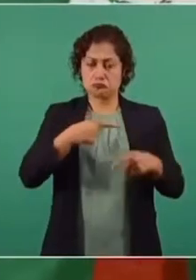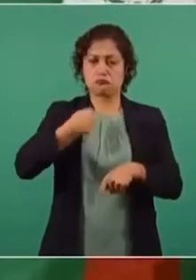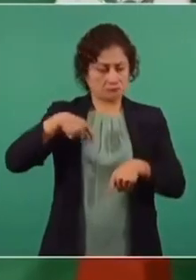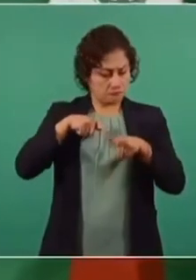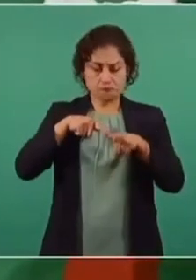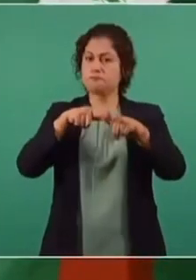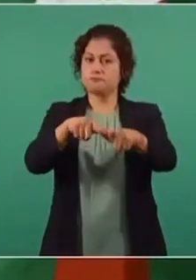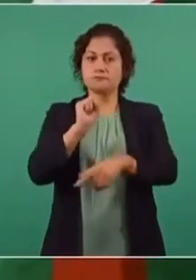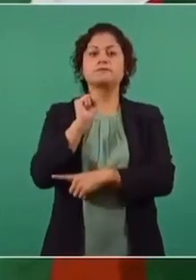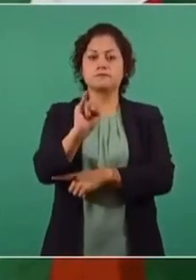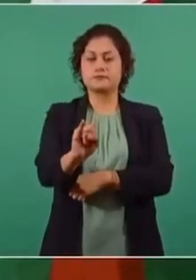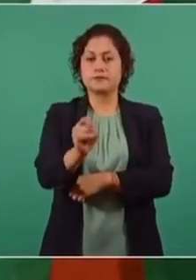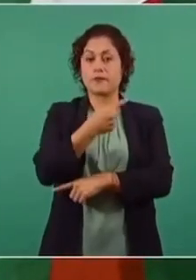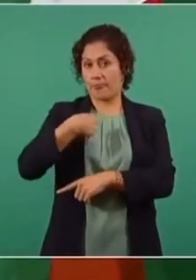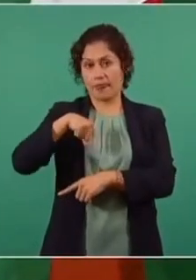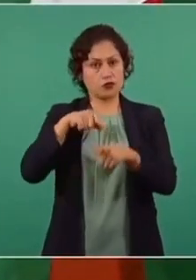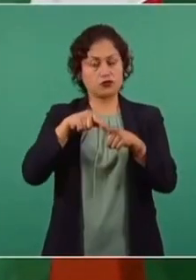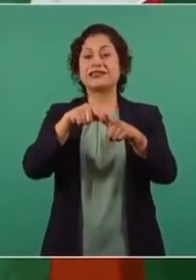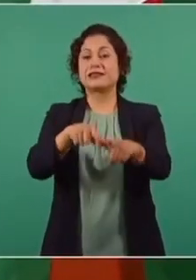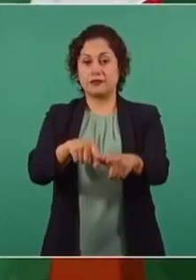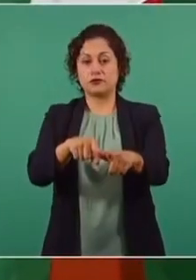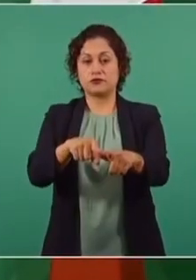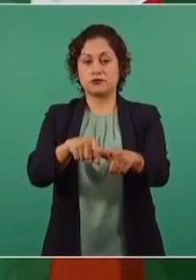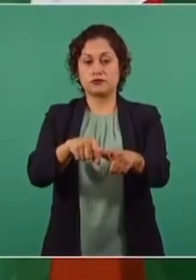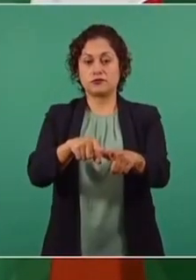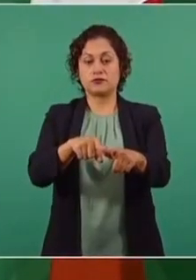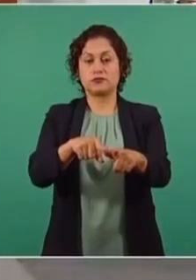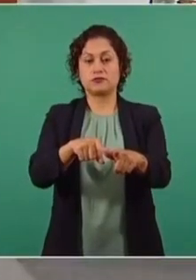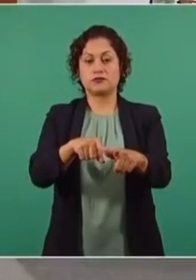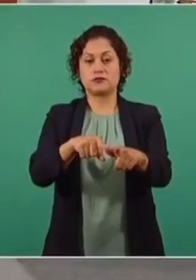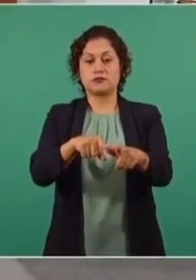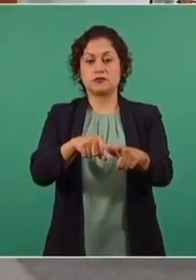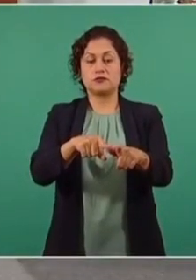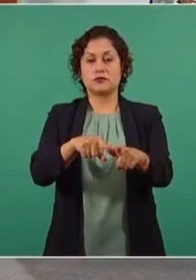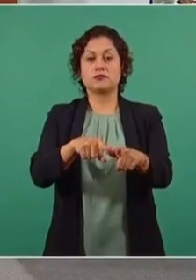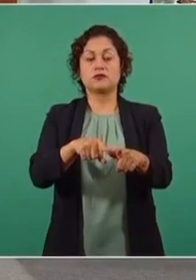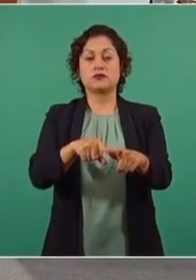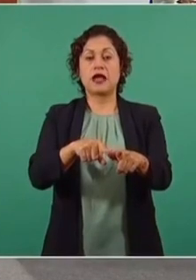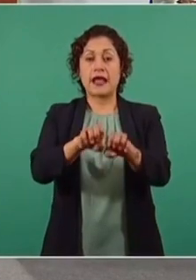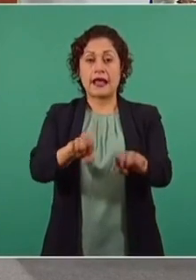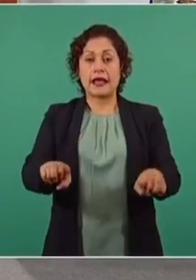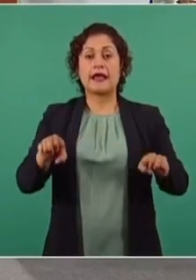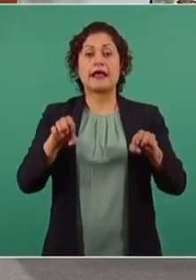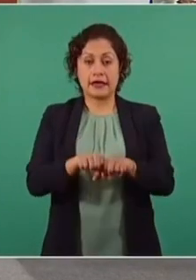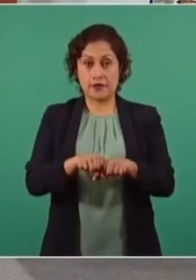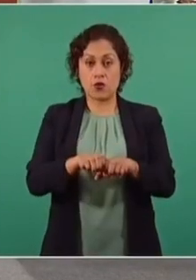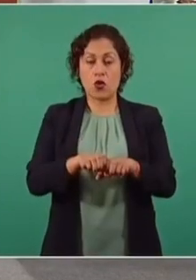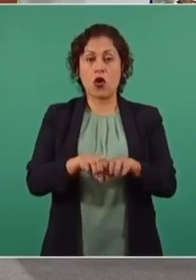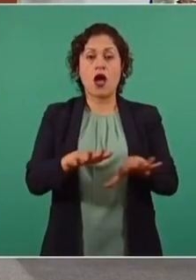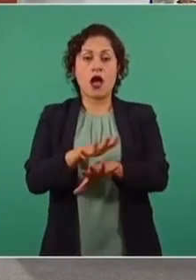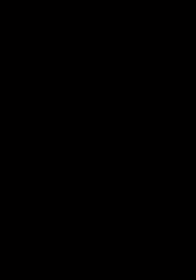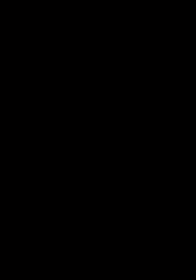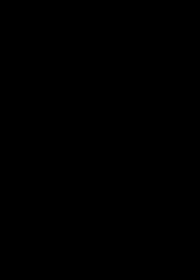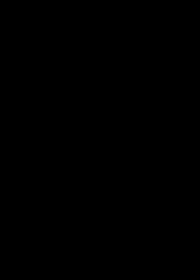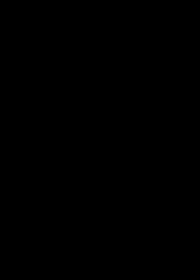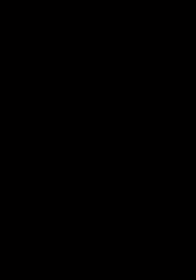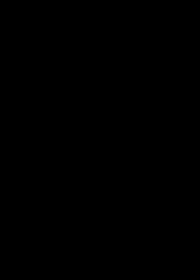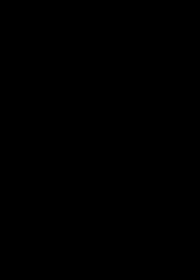Vamos a seguir llevando a cabo cambios para renovar el equipo con gente joven y con esas características.